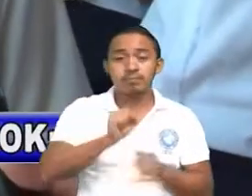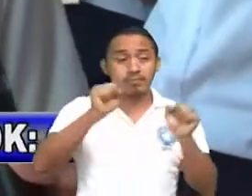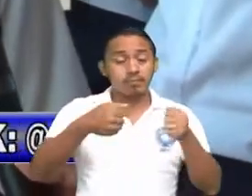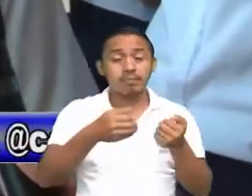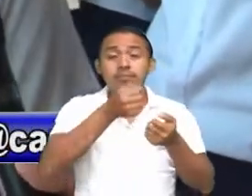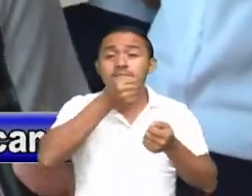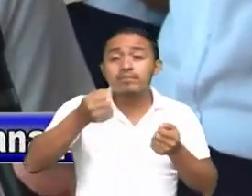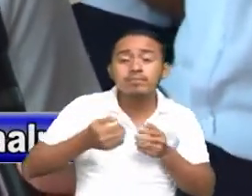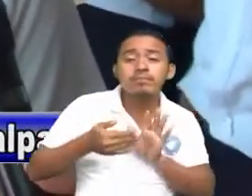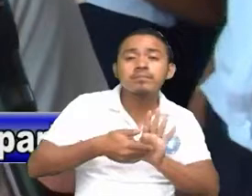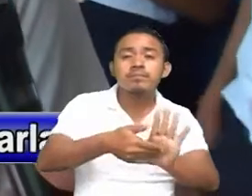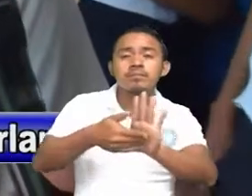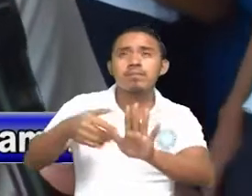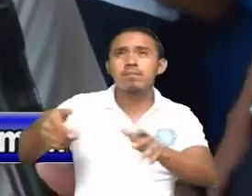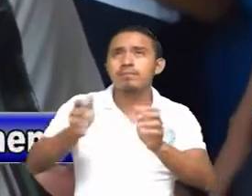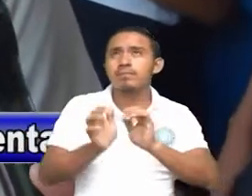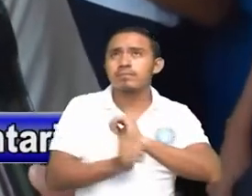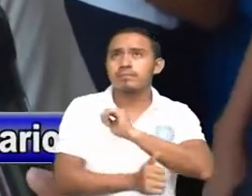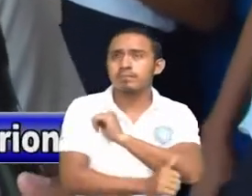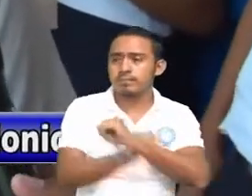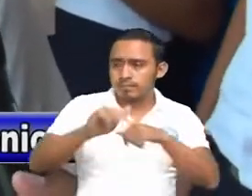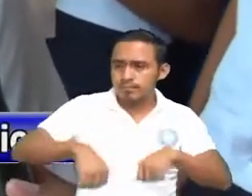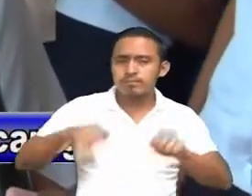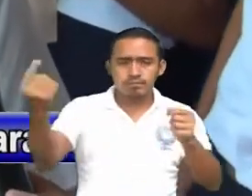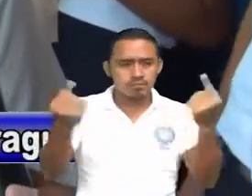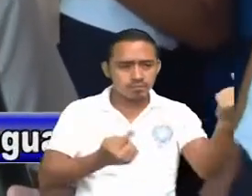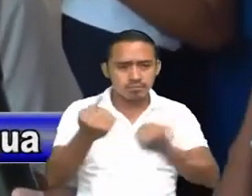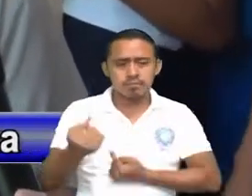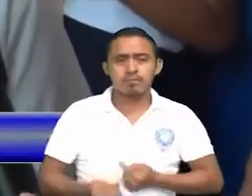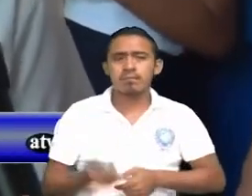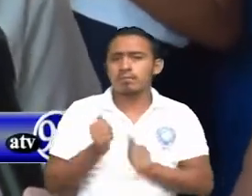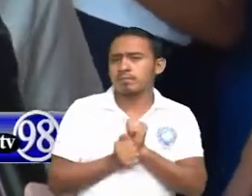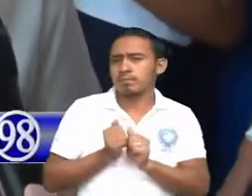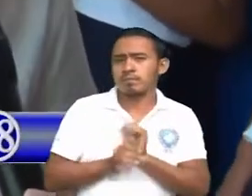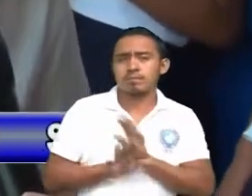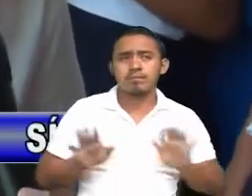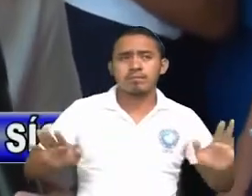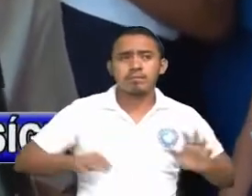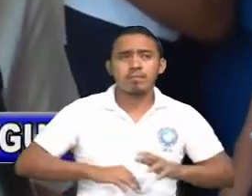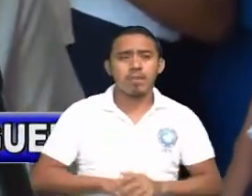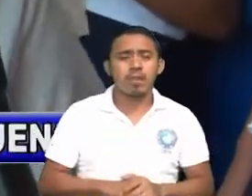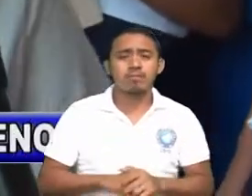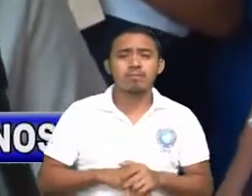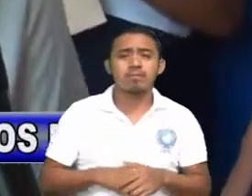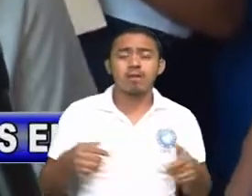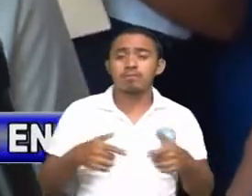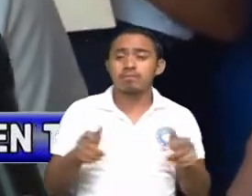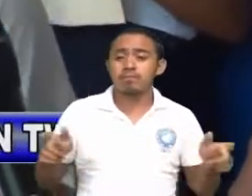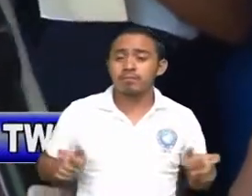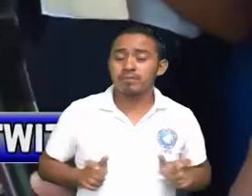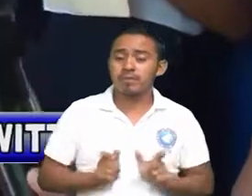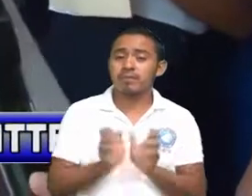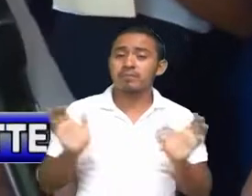público. Y los niños que se quieren meter se pueden meter, no hay problema. Aquí es un coro. Bien.